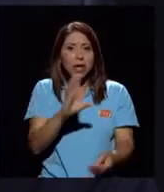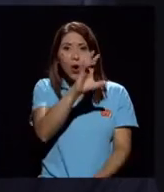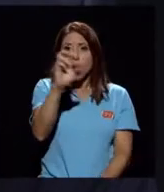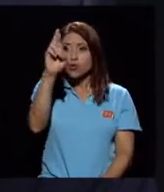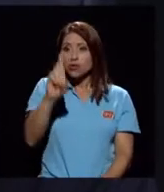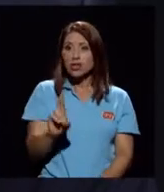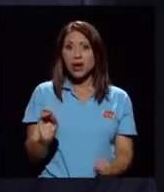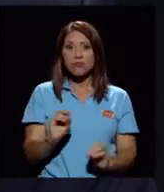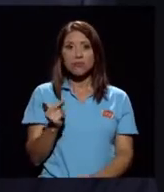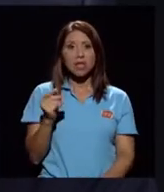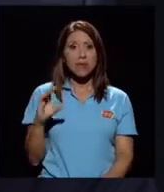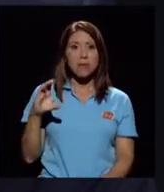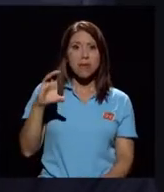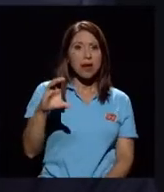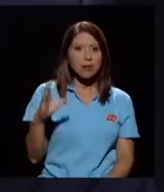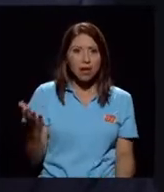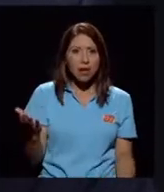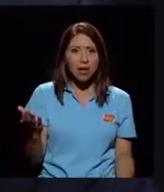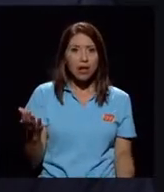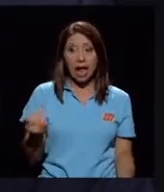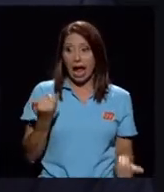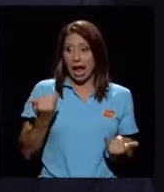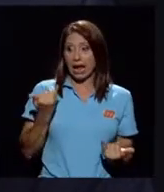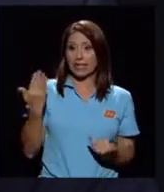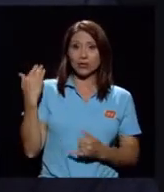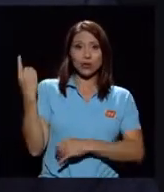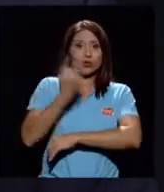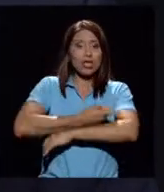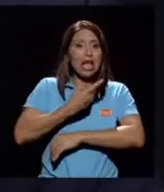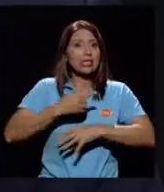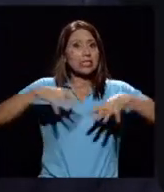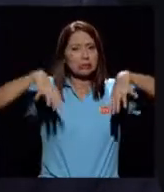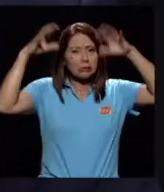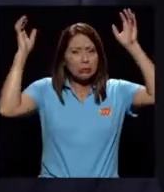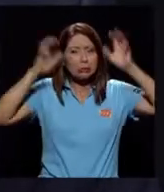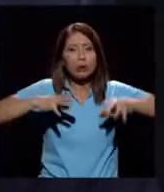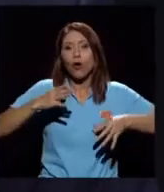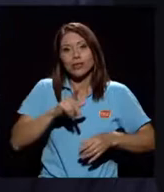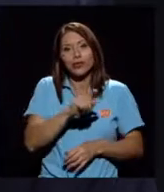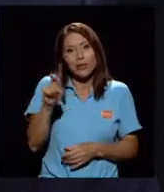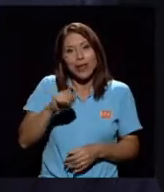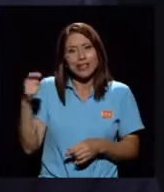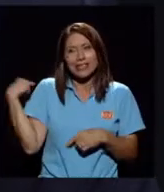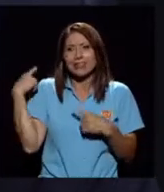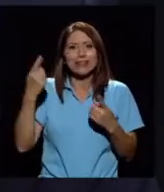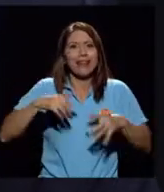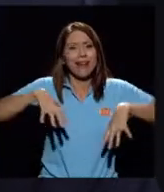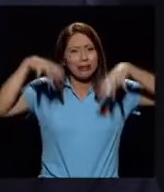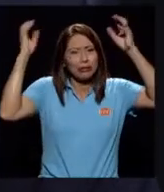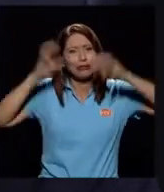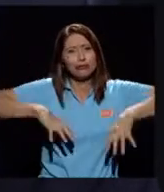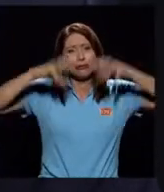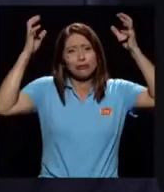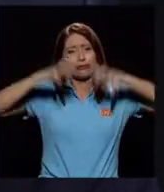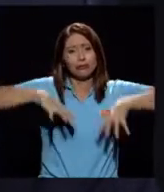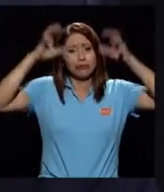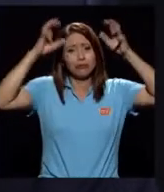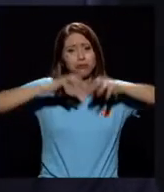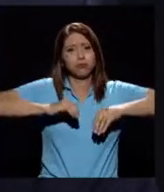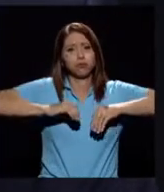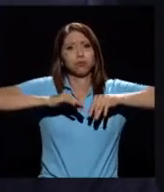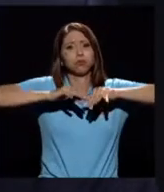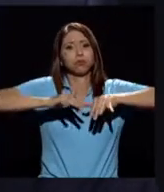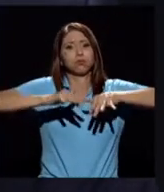lo que estamos viendo con los aguaceros de estos días o estos meses cuando sabes de esos días lo que refleja es